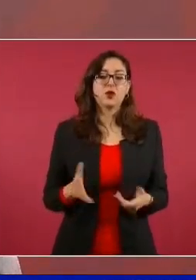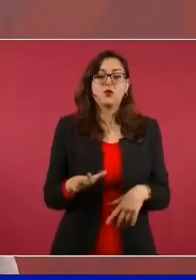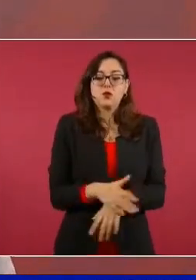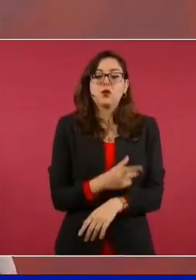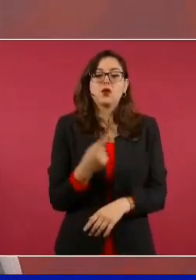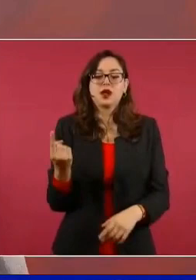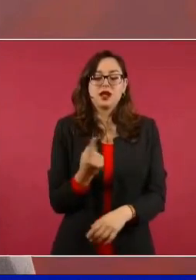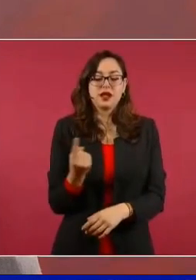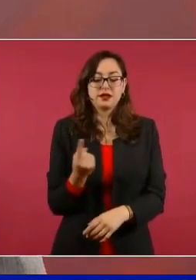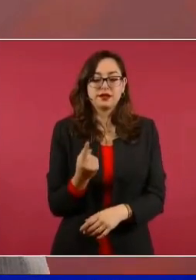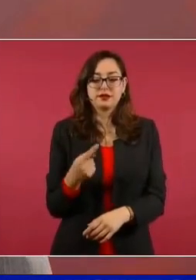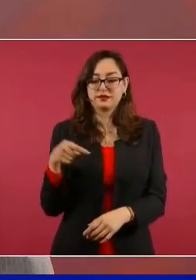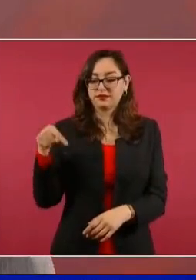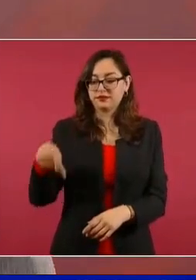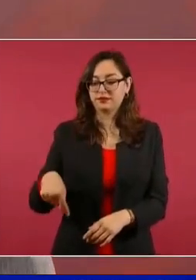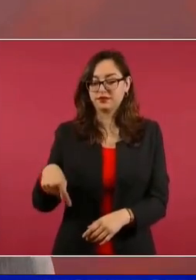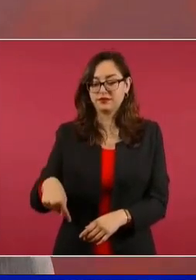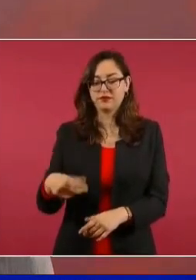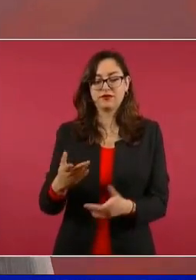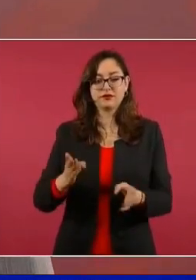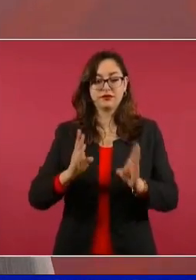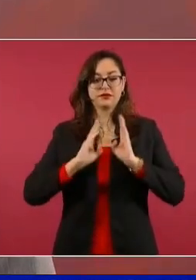armadas